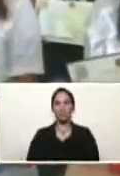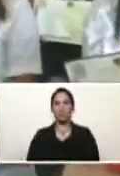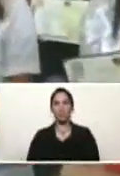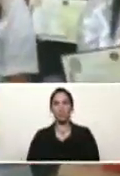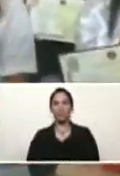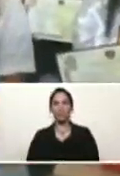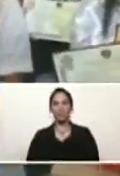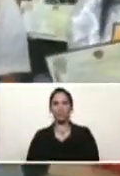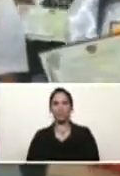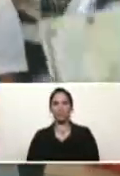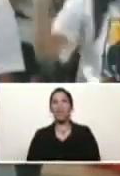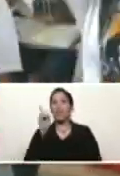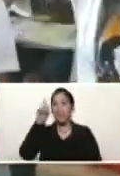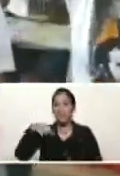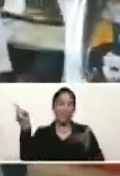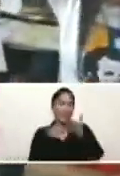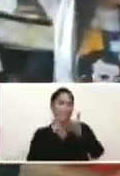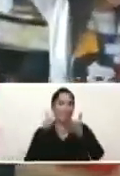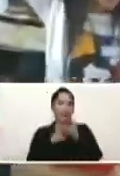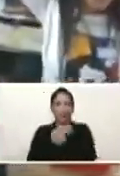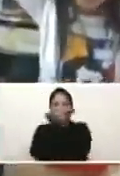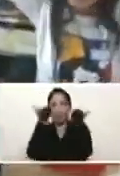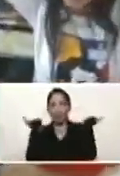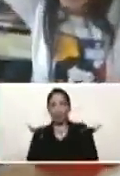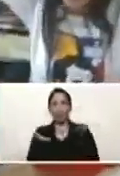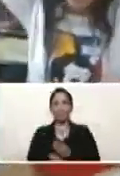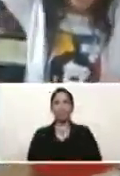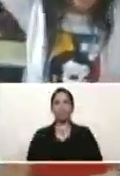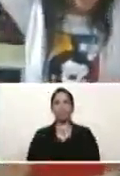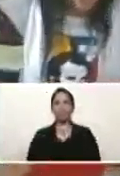Y una tablet para ustedes.